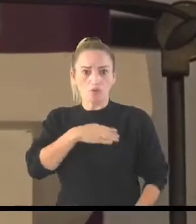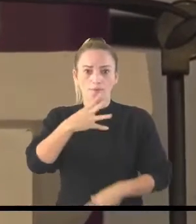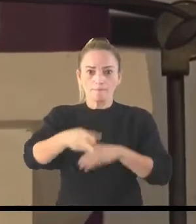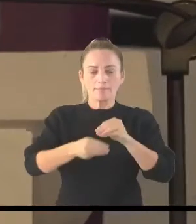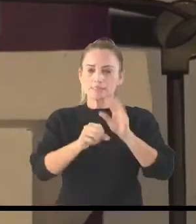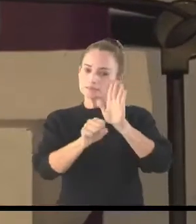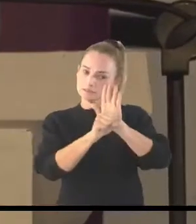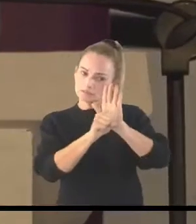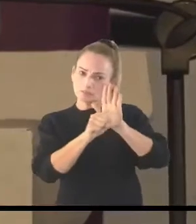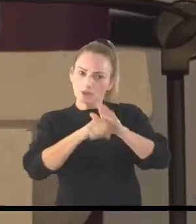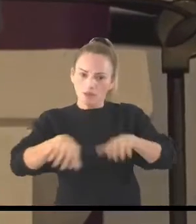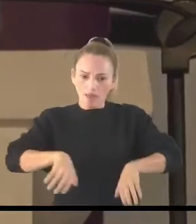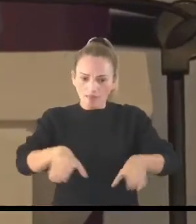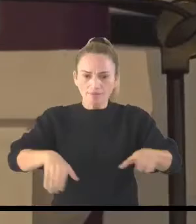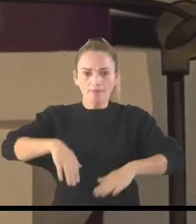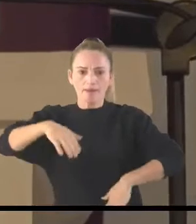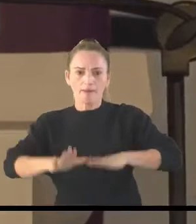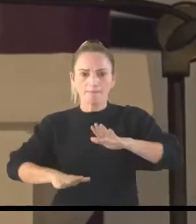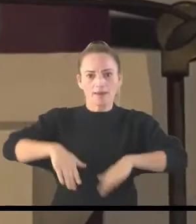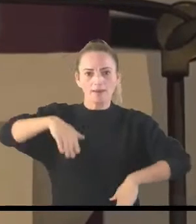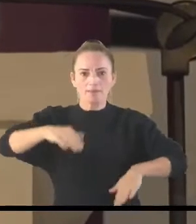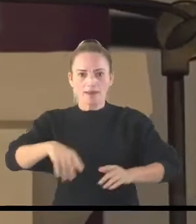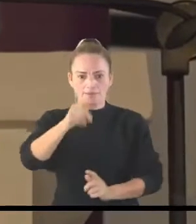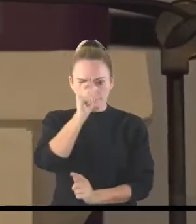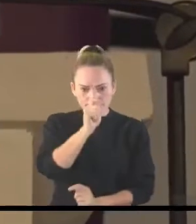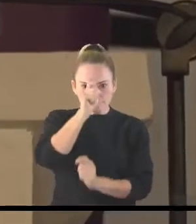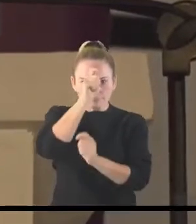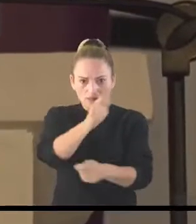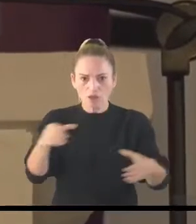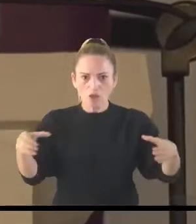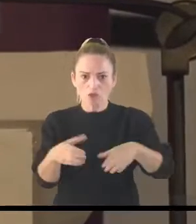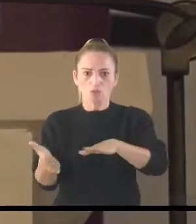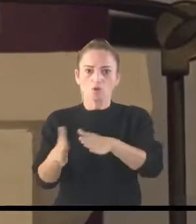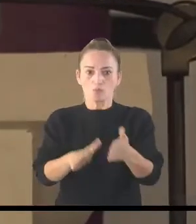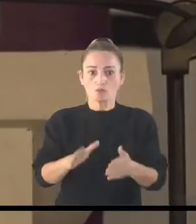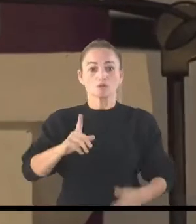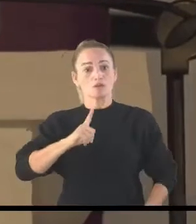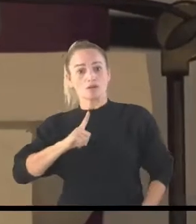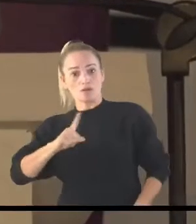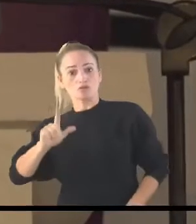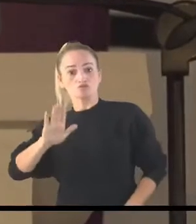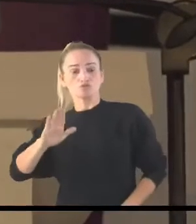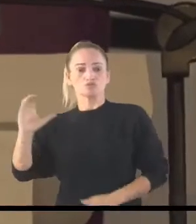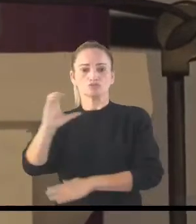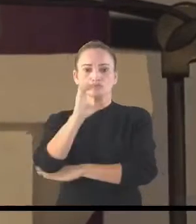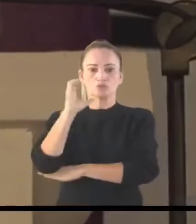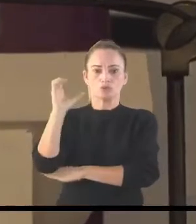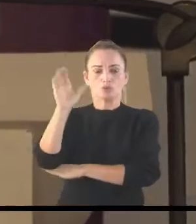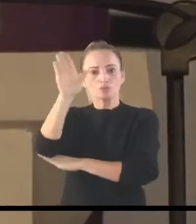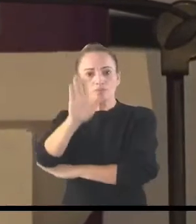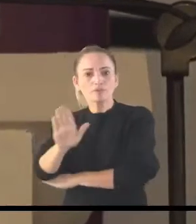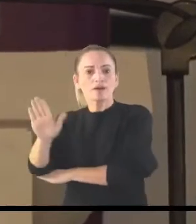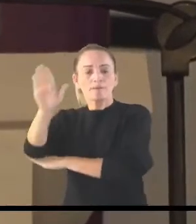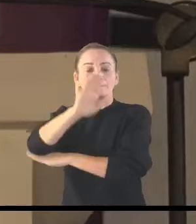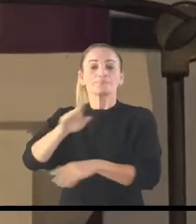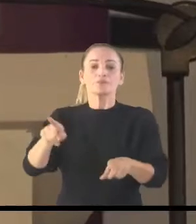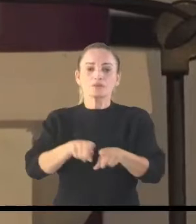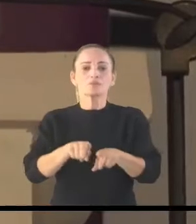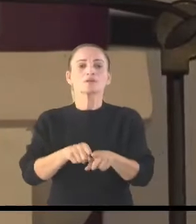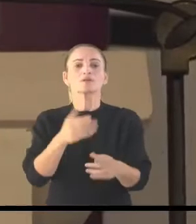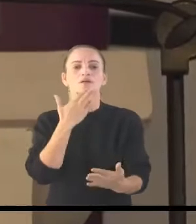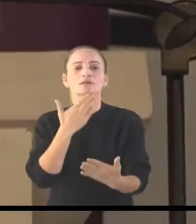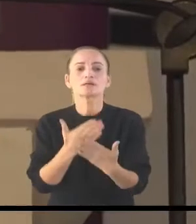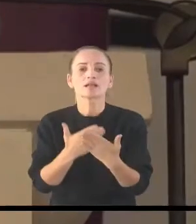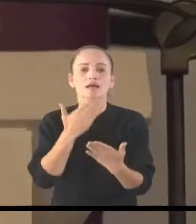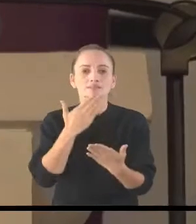acto simbólico del tamboreo que en homenaje a las víctimas lidera él en todo el país. También quiero